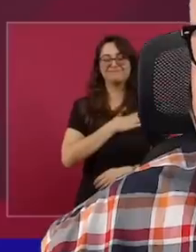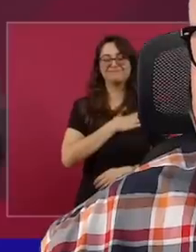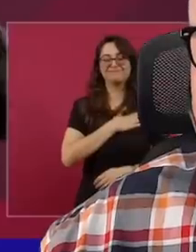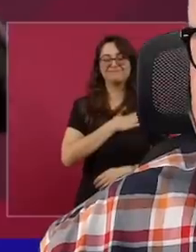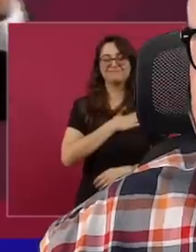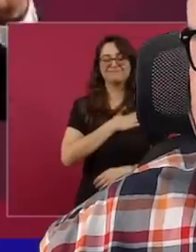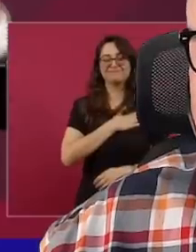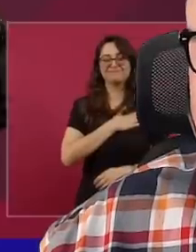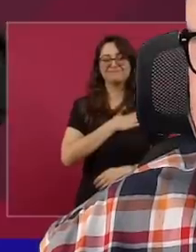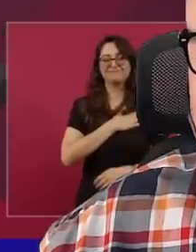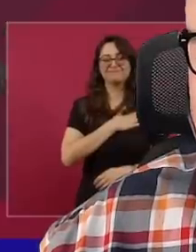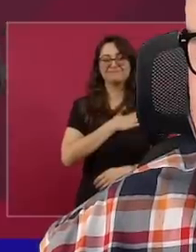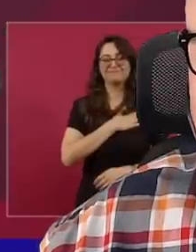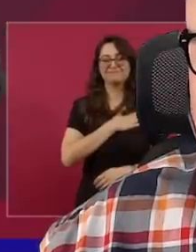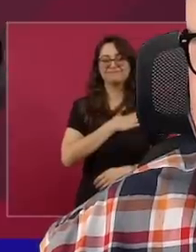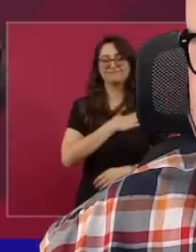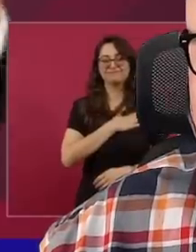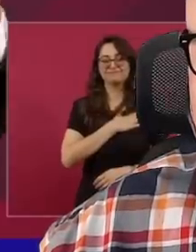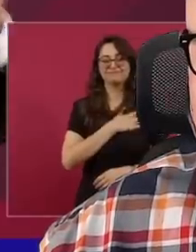Pero no lo habían